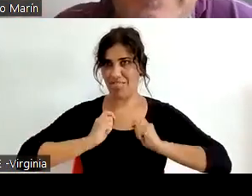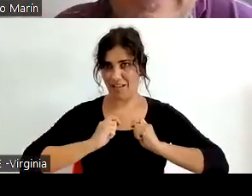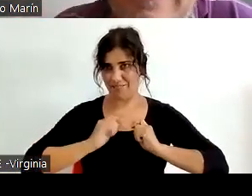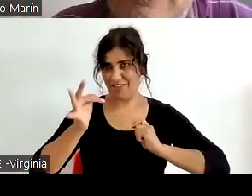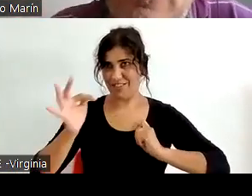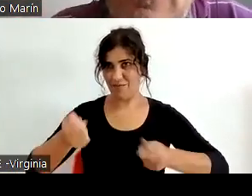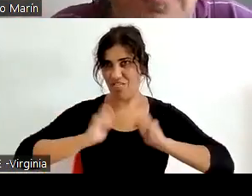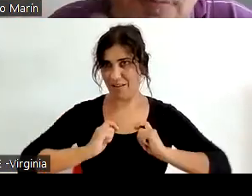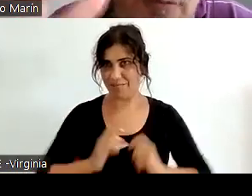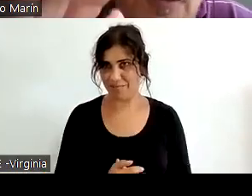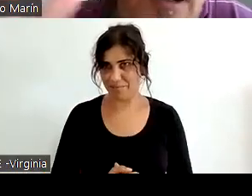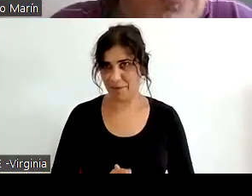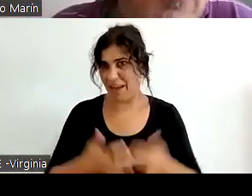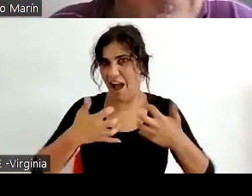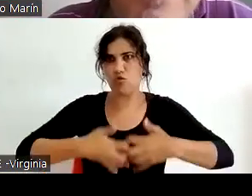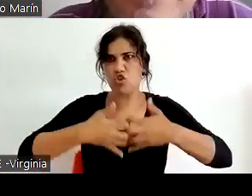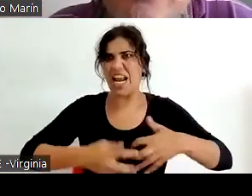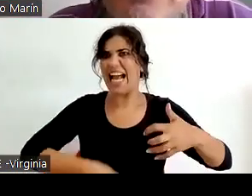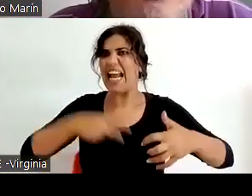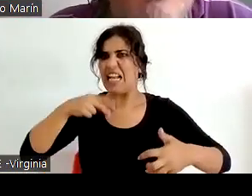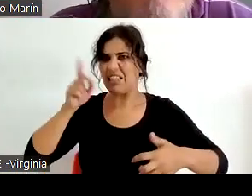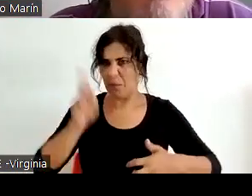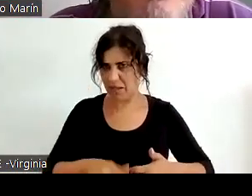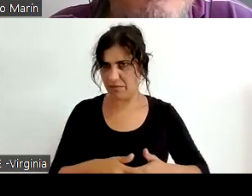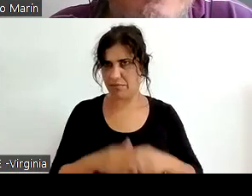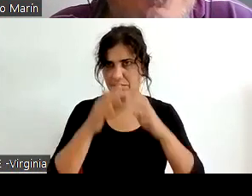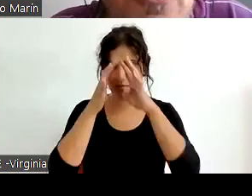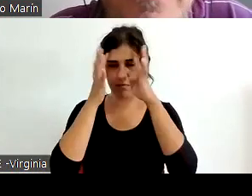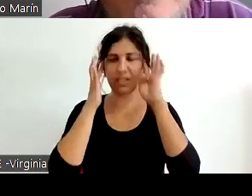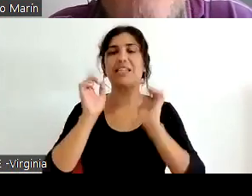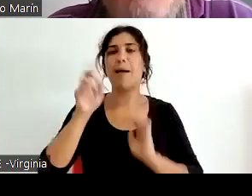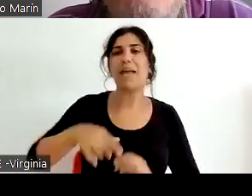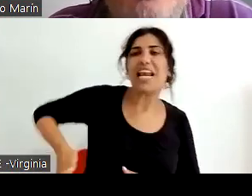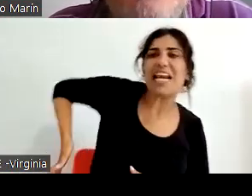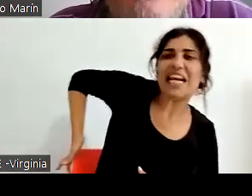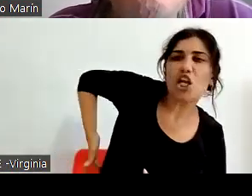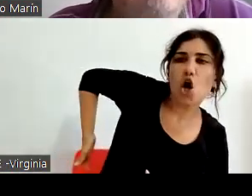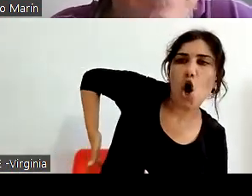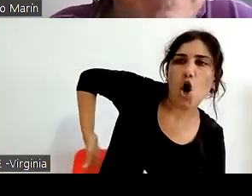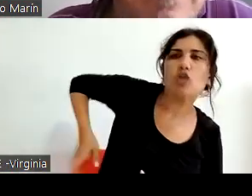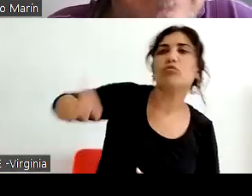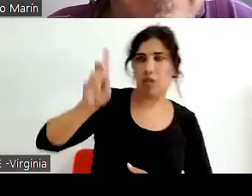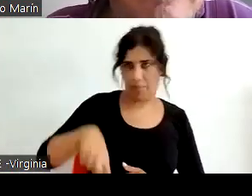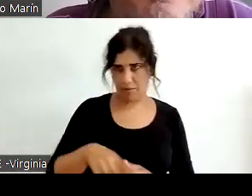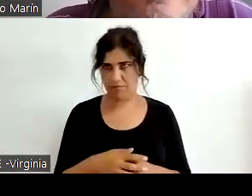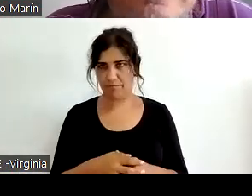función en general. Lo habíamos visto en algunas otras salas, sobre todo para la función del riñón, que es esencial para